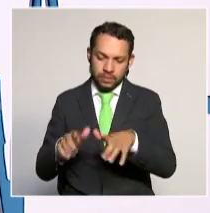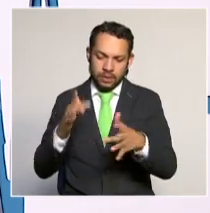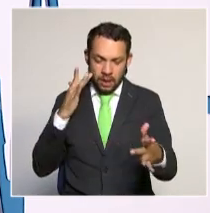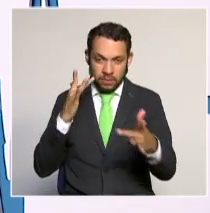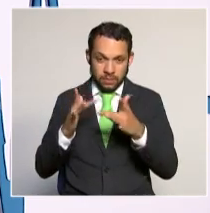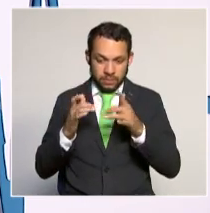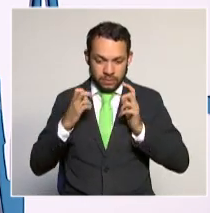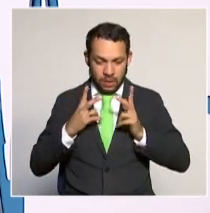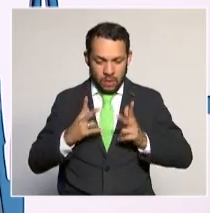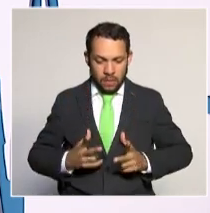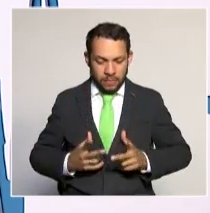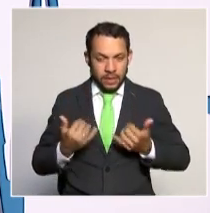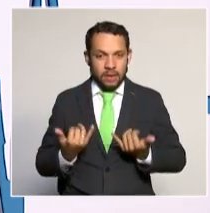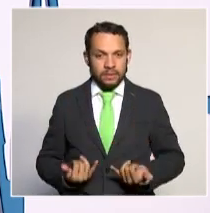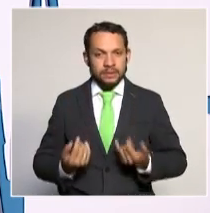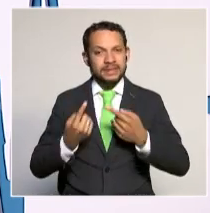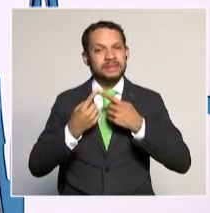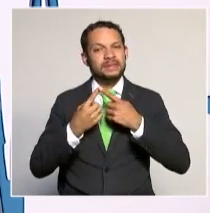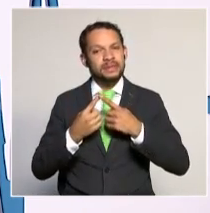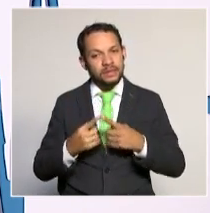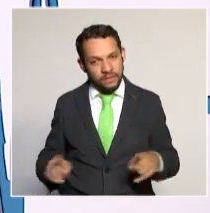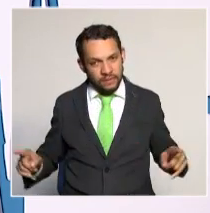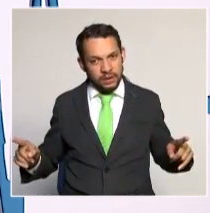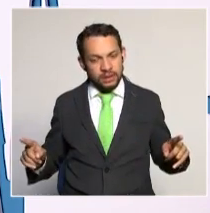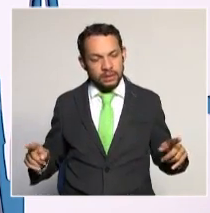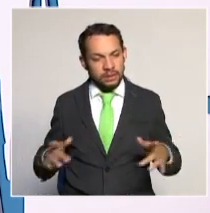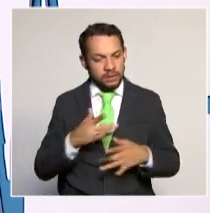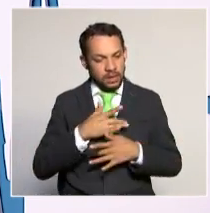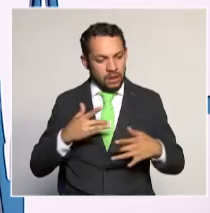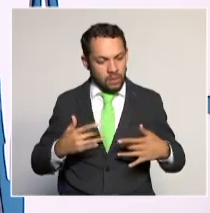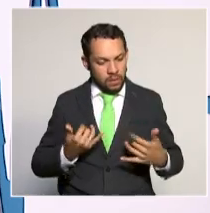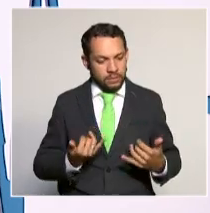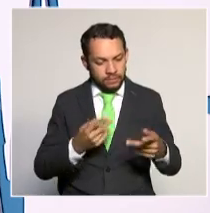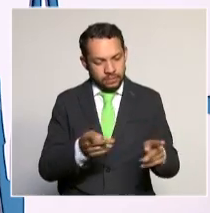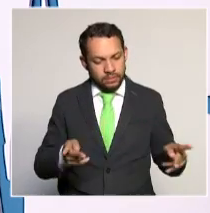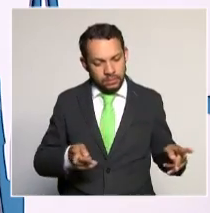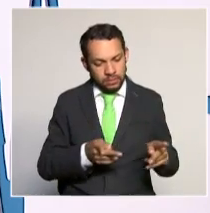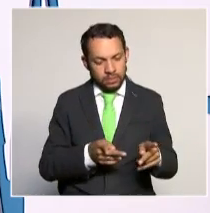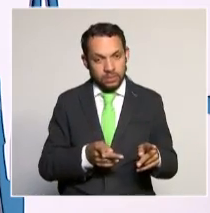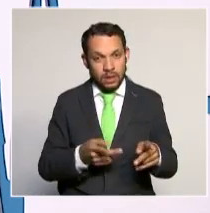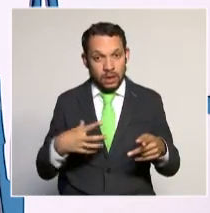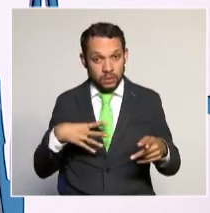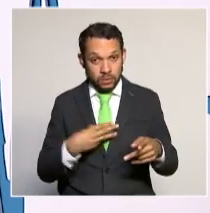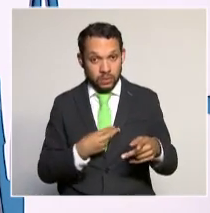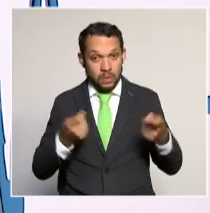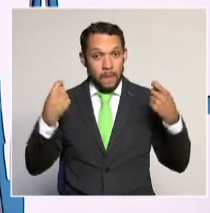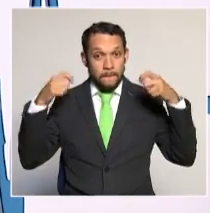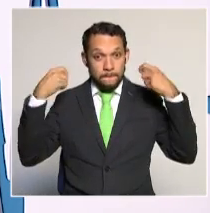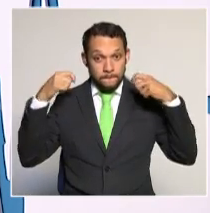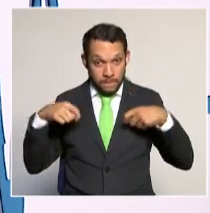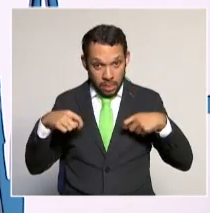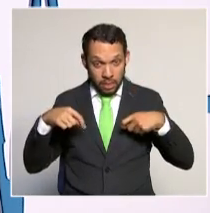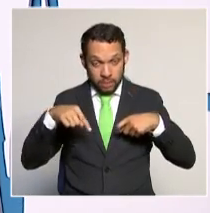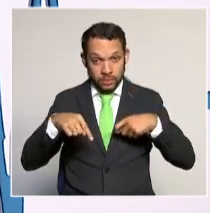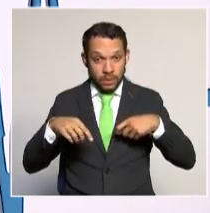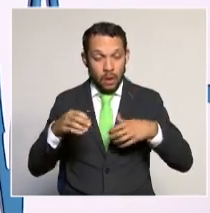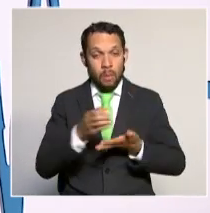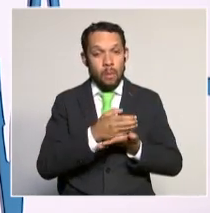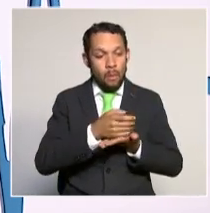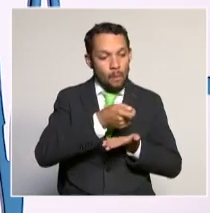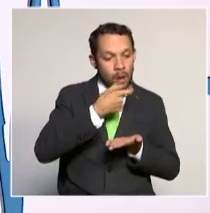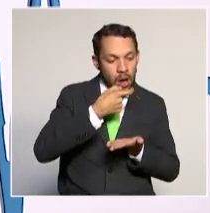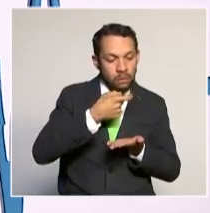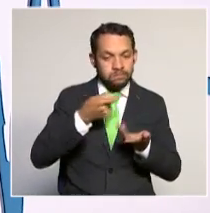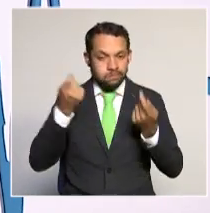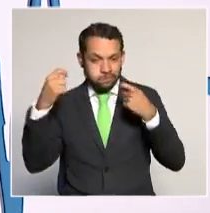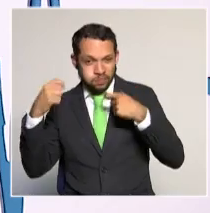yo creo que esta es la diferencia de este programa con todos los programas de salud en Colombia, porque aquí no hacemos ni telemercadeo, ni telemarketing, ni es un programa para vender